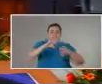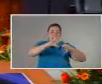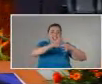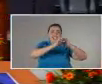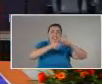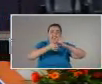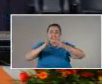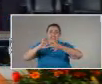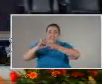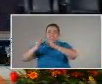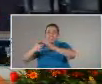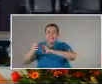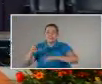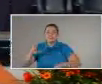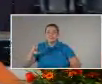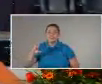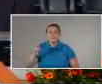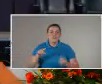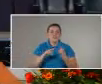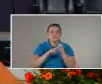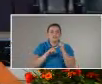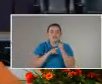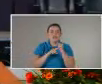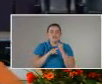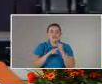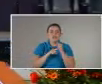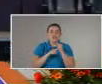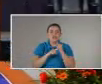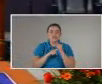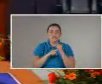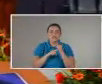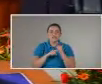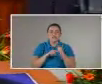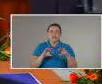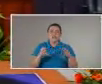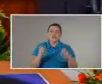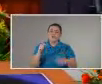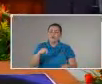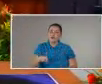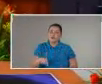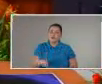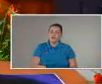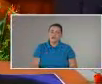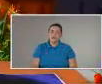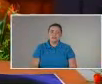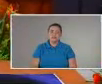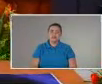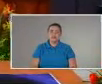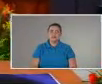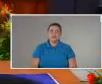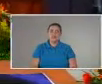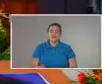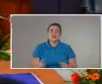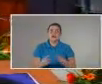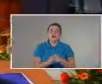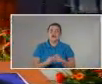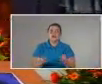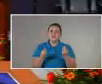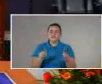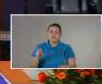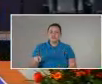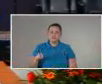No en condiciones de las cárceles modernas, sino en unas condiciones seguramente hasta infrahumanas. Y ahí están cantando,